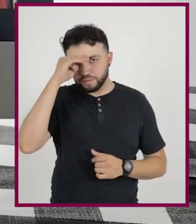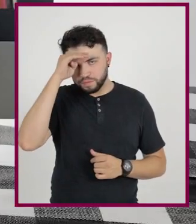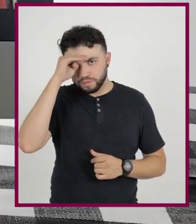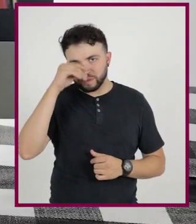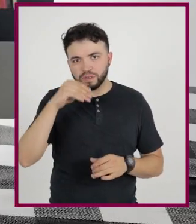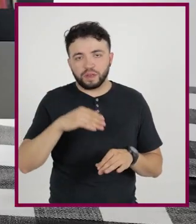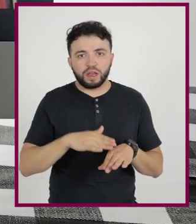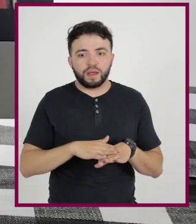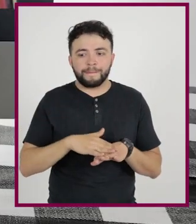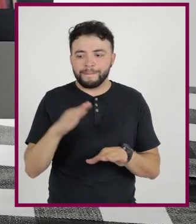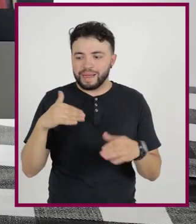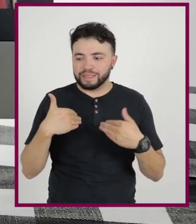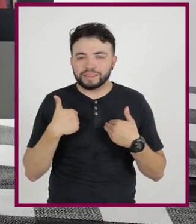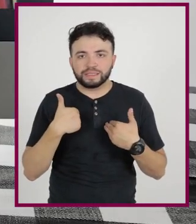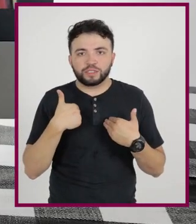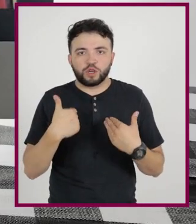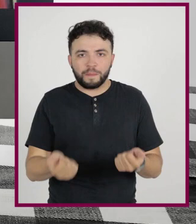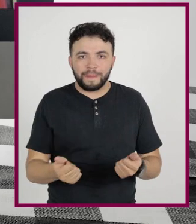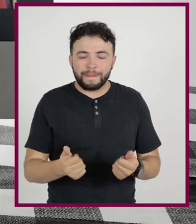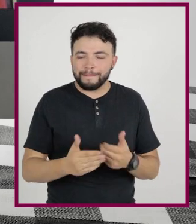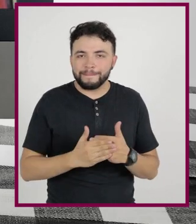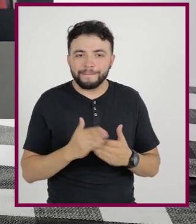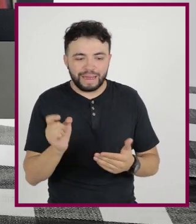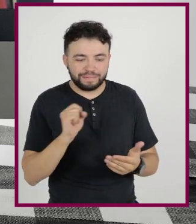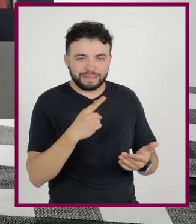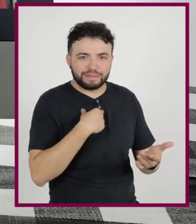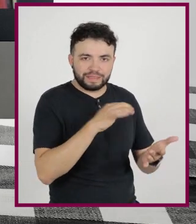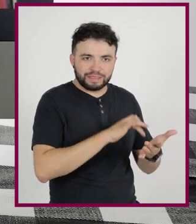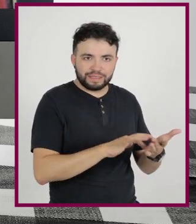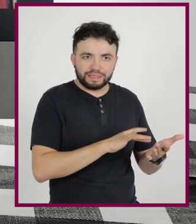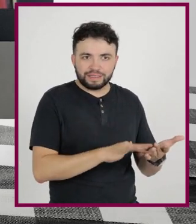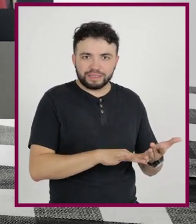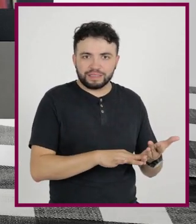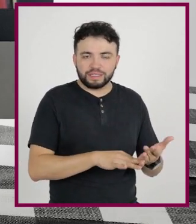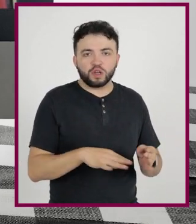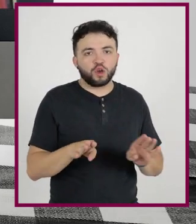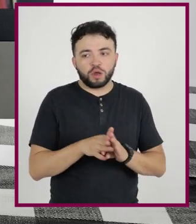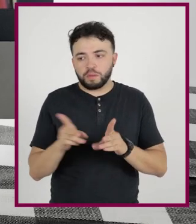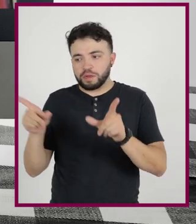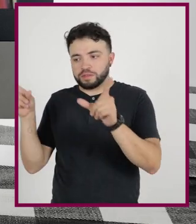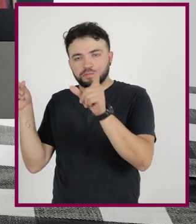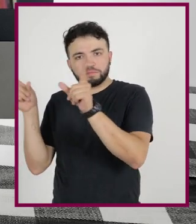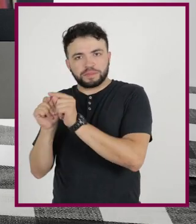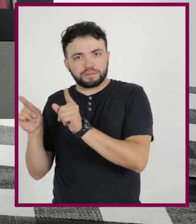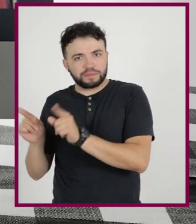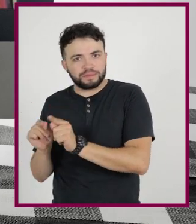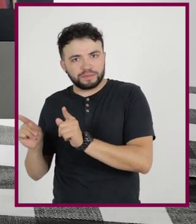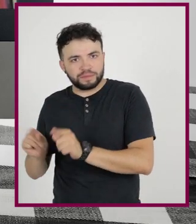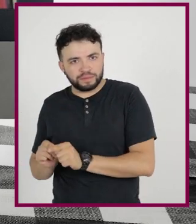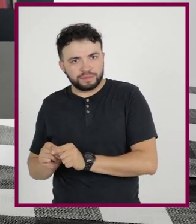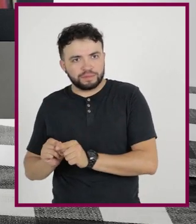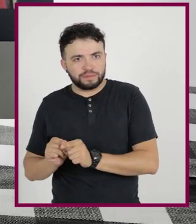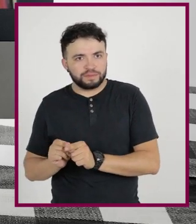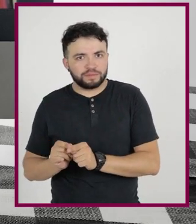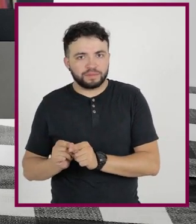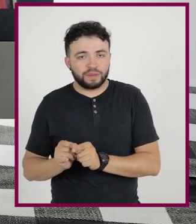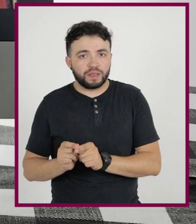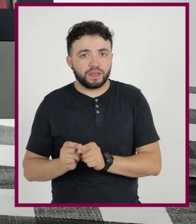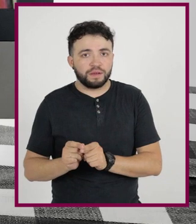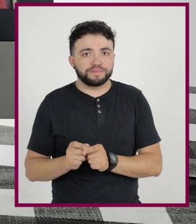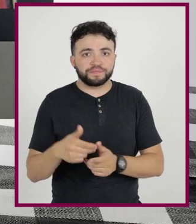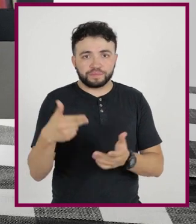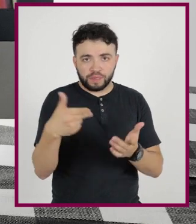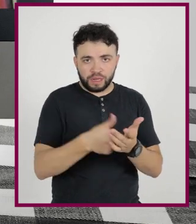Yo diría que nos ayuda a comprender mejor el texto que estamos leyendo, a partir de la contextualización de